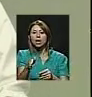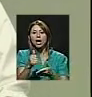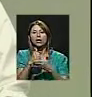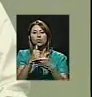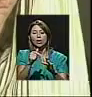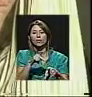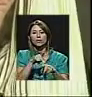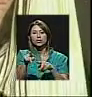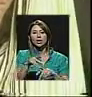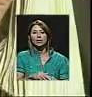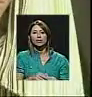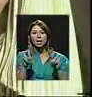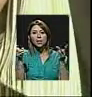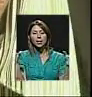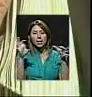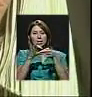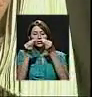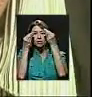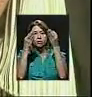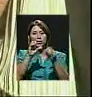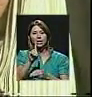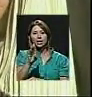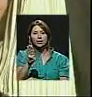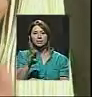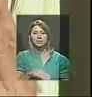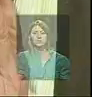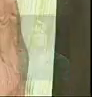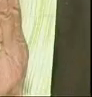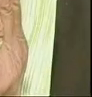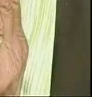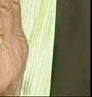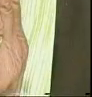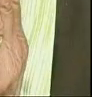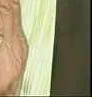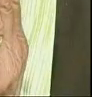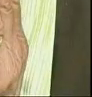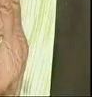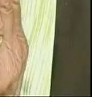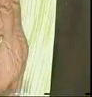¿verdad?, profesional. Para Nexos informó Diana Bastos.